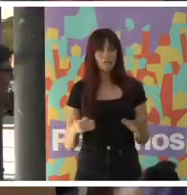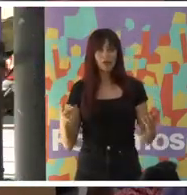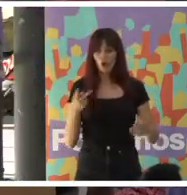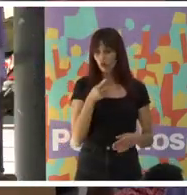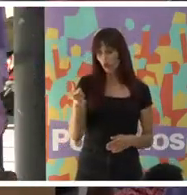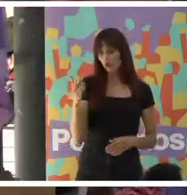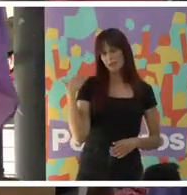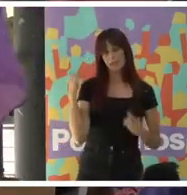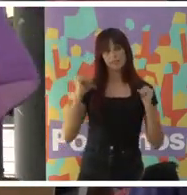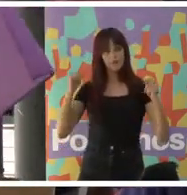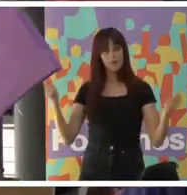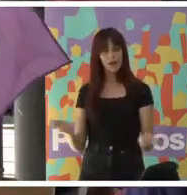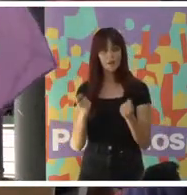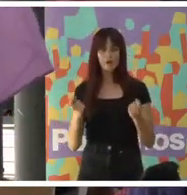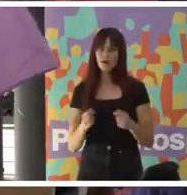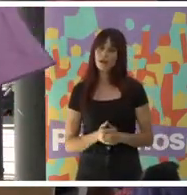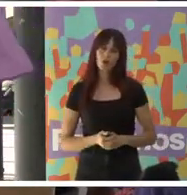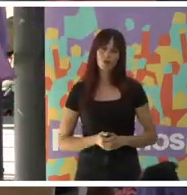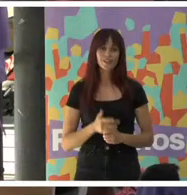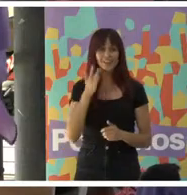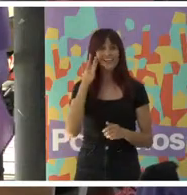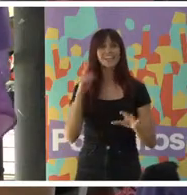hace dos semanas cuando empezó la campaña, sino